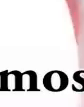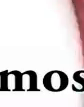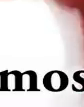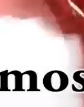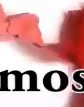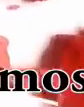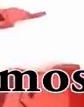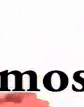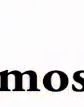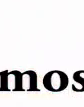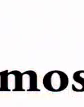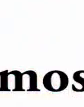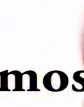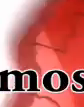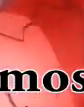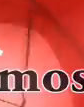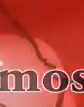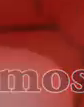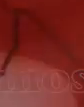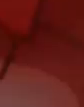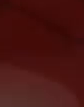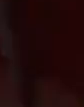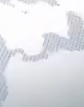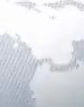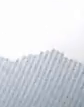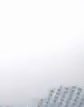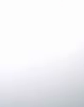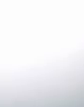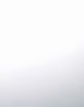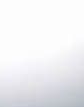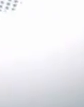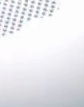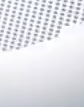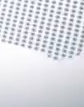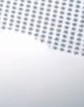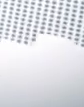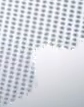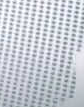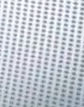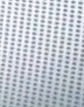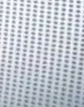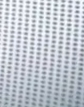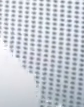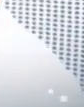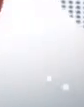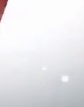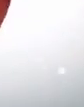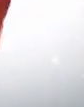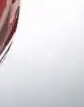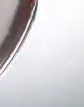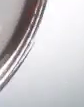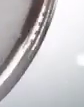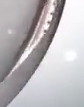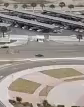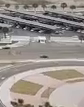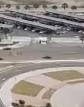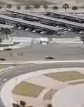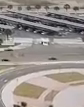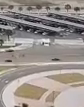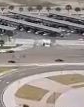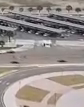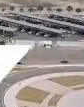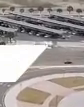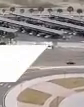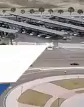Amigos, ¿ya probaron los productos de Mesil? Sí, yo les llamé. Toda mi casa quedó limpísima. La ropa de mi familia huele a limpio.